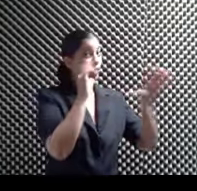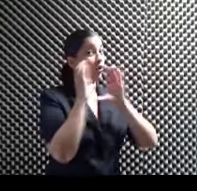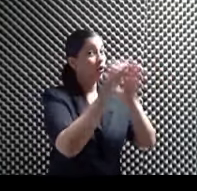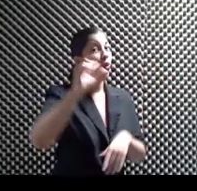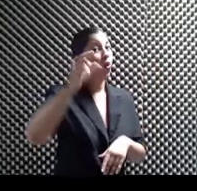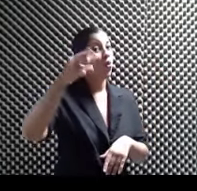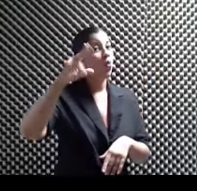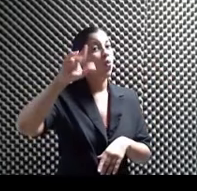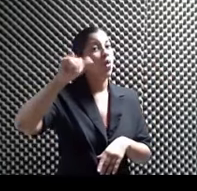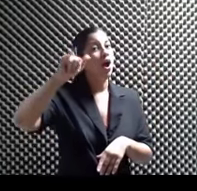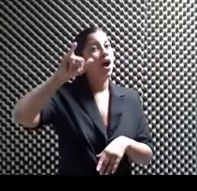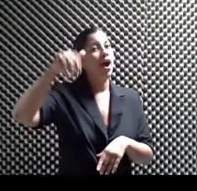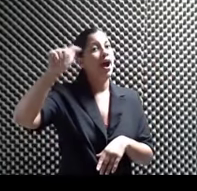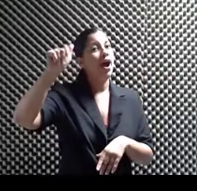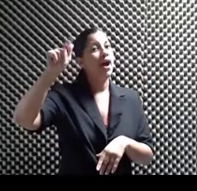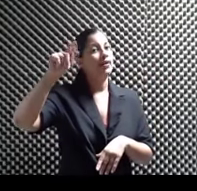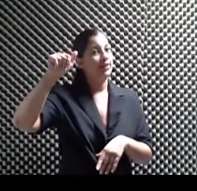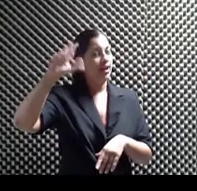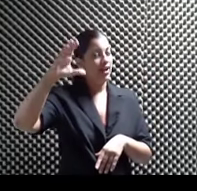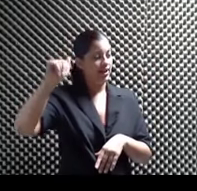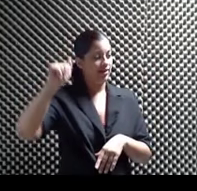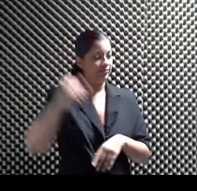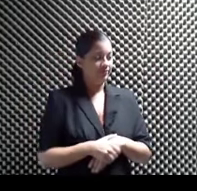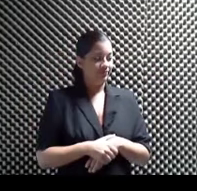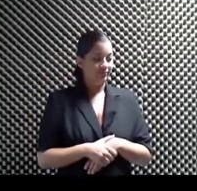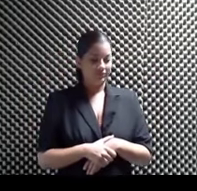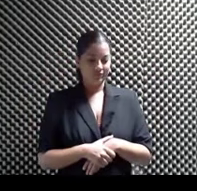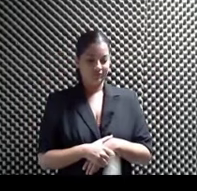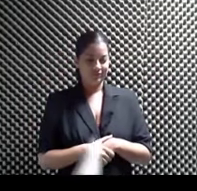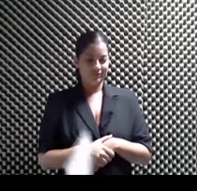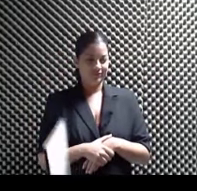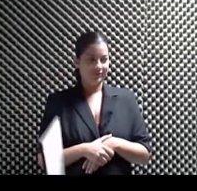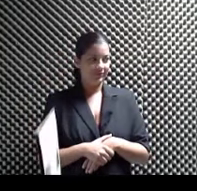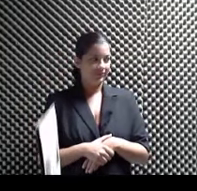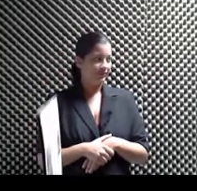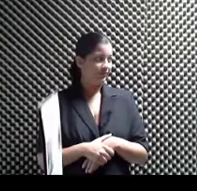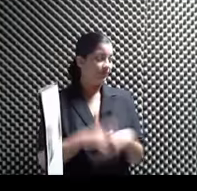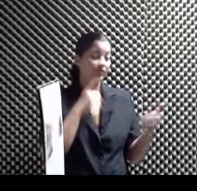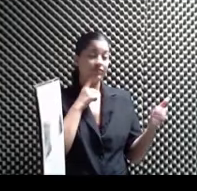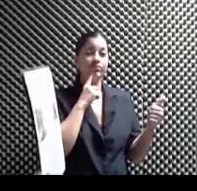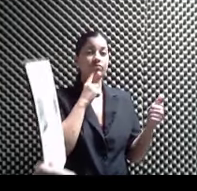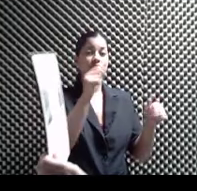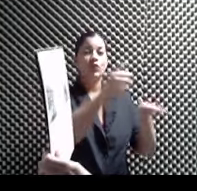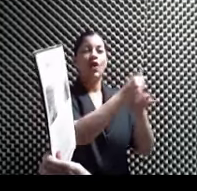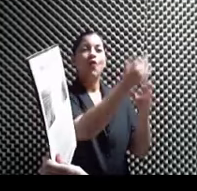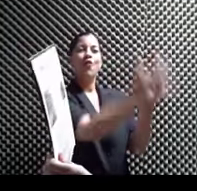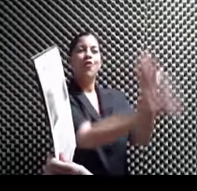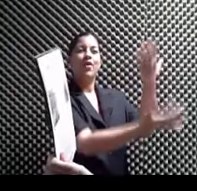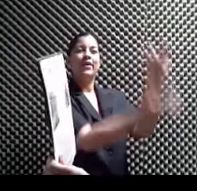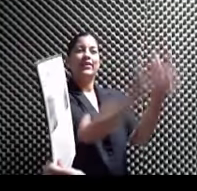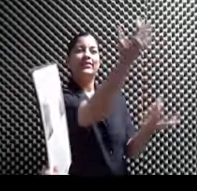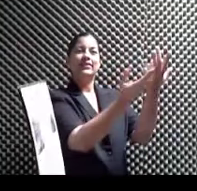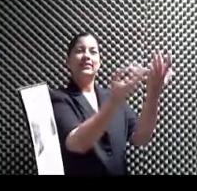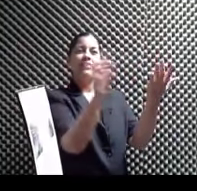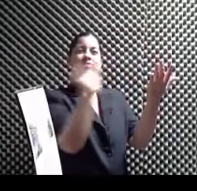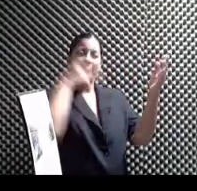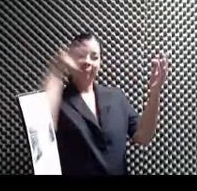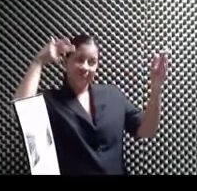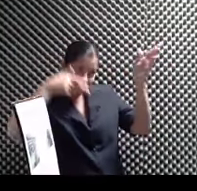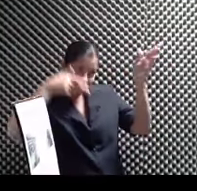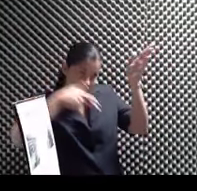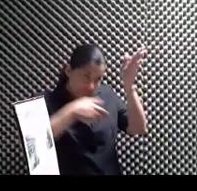Hecho por el hombre Valga la redundancia Y estaba una fuente Y uno pasaba Por debajo de la fuente Y entraba Al